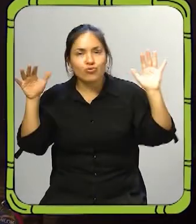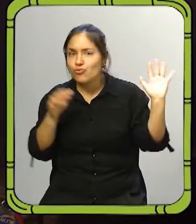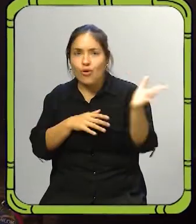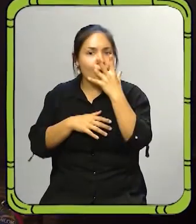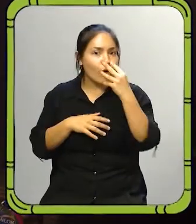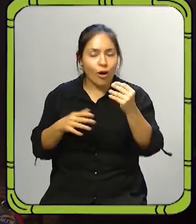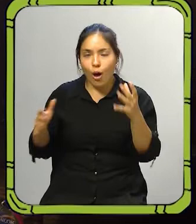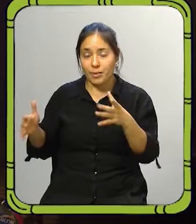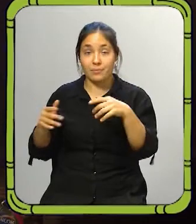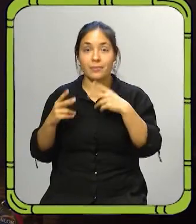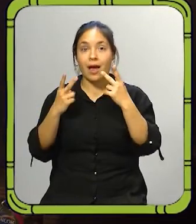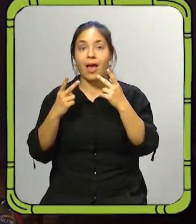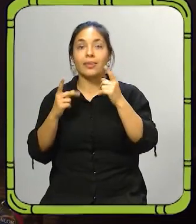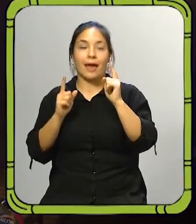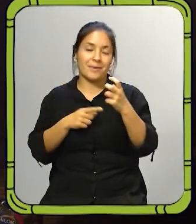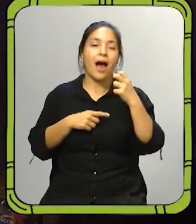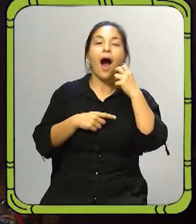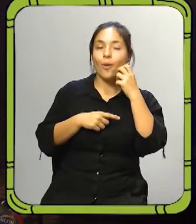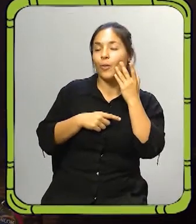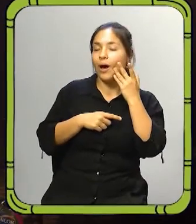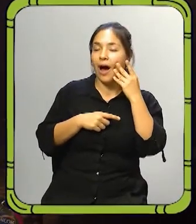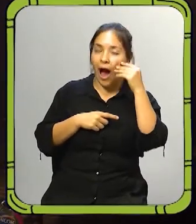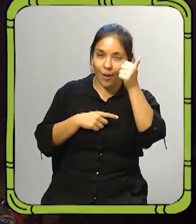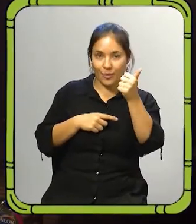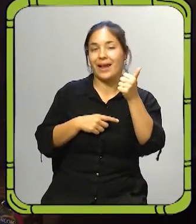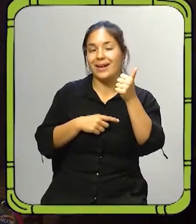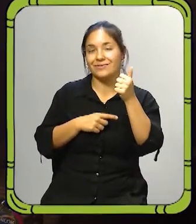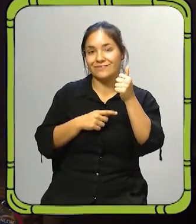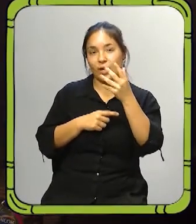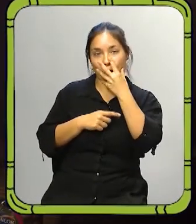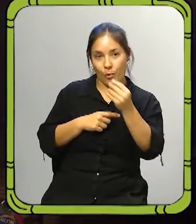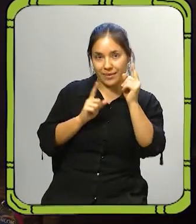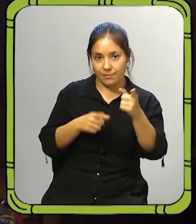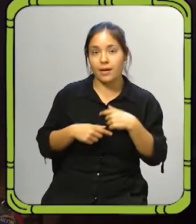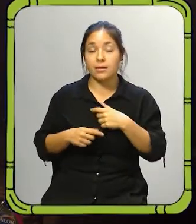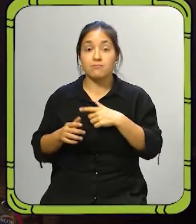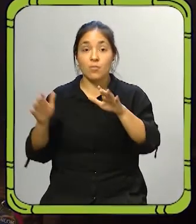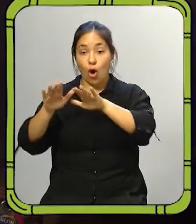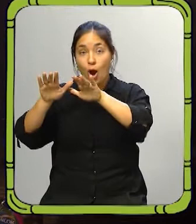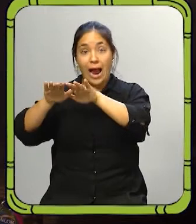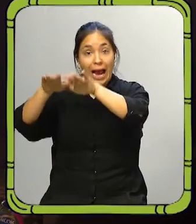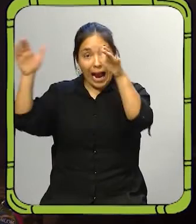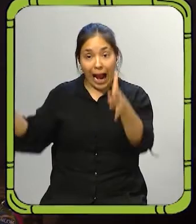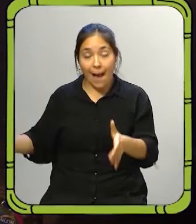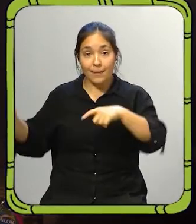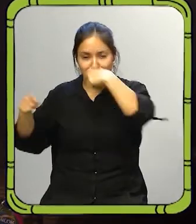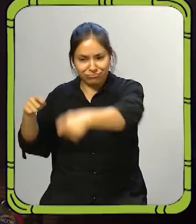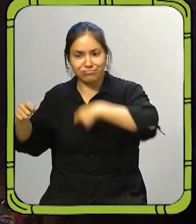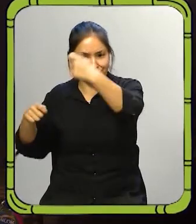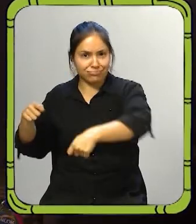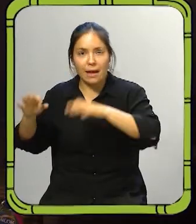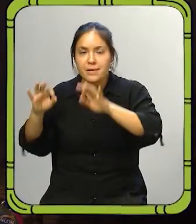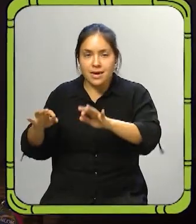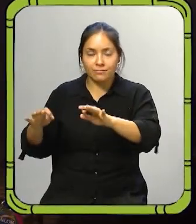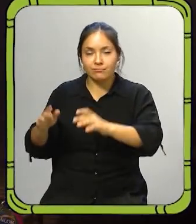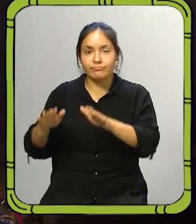lobos más la vieja loba, que ya se sentía mejor. Claro. Llevaban la cama en andas y en la cama bien atada, pero bien